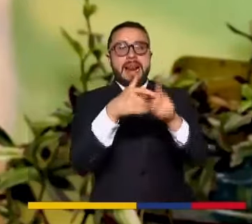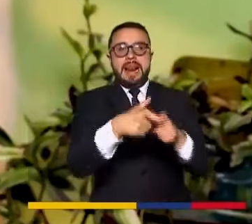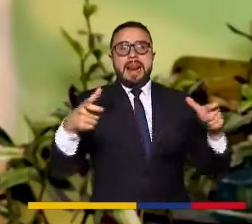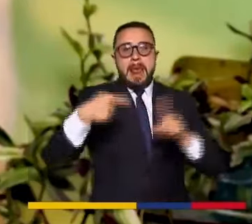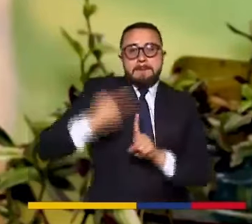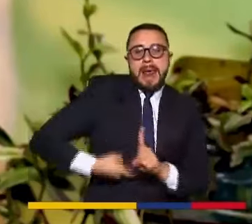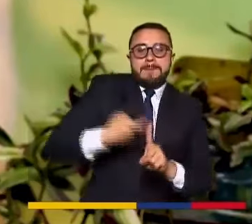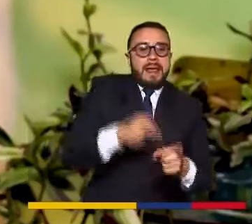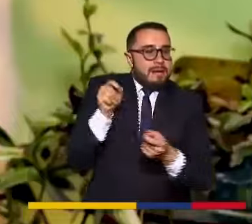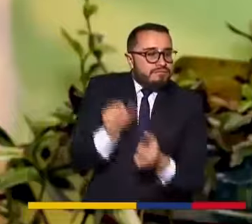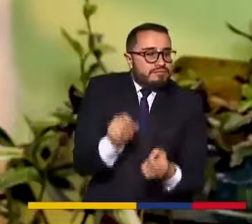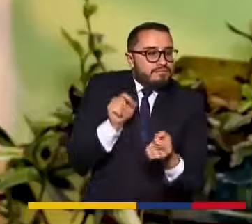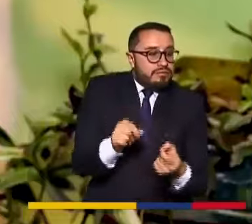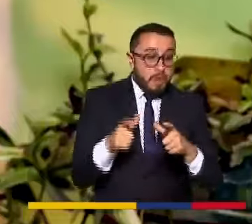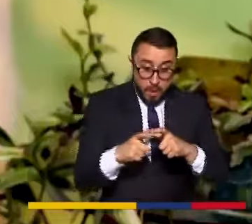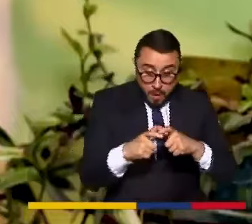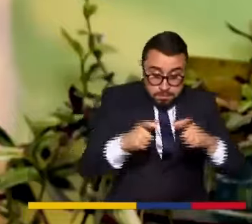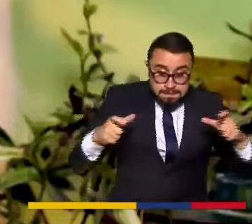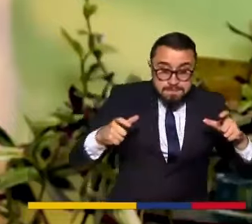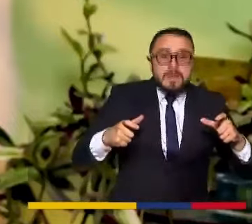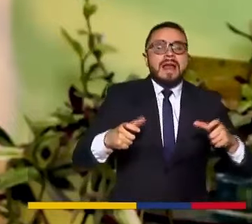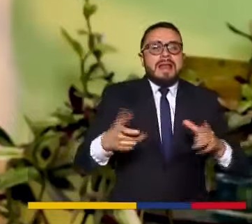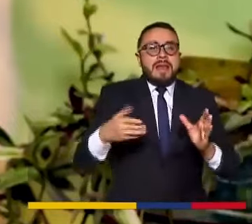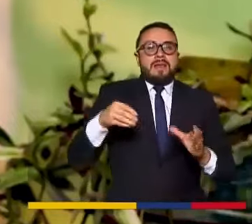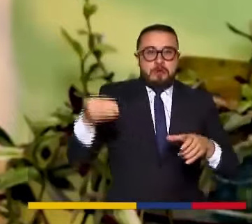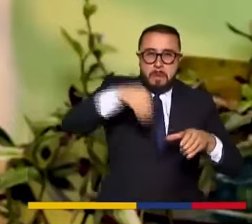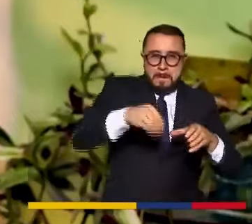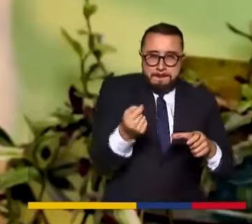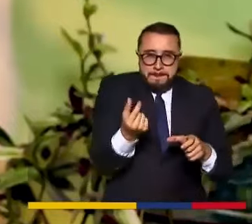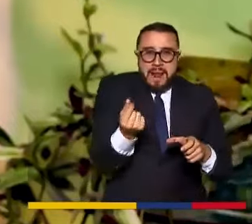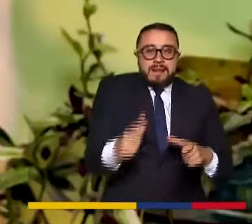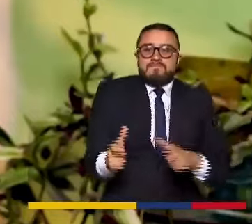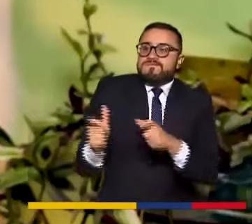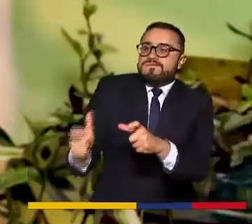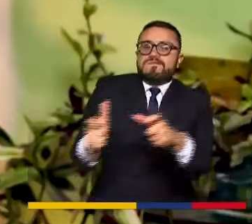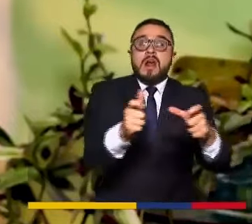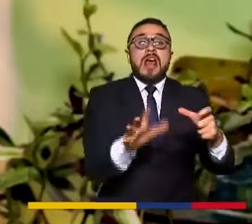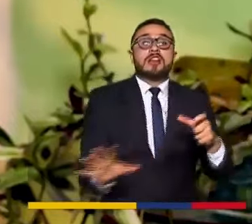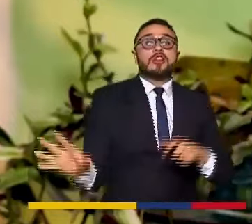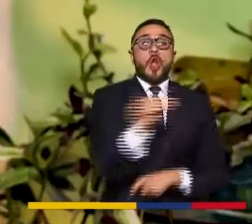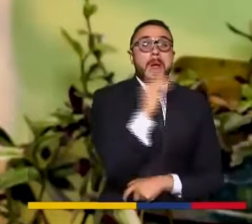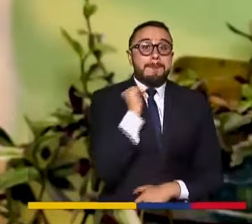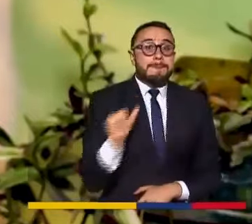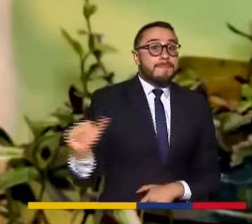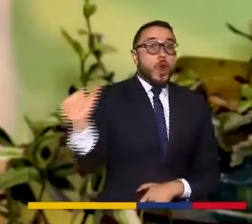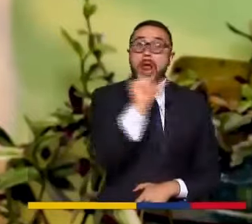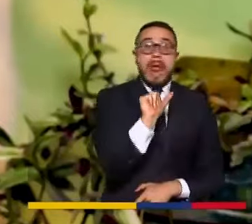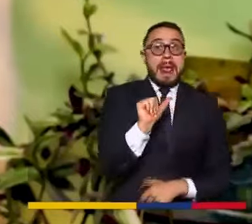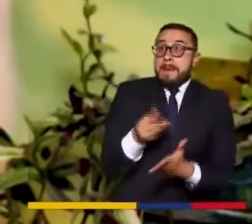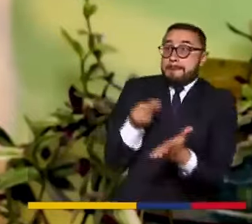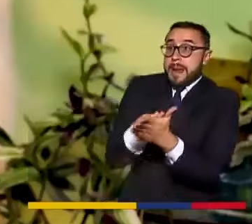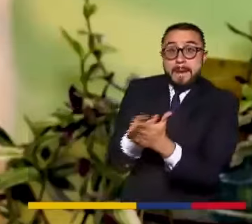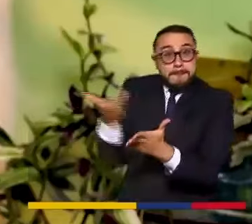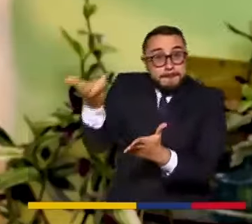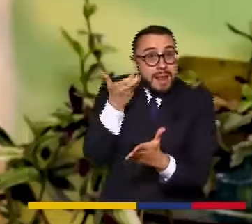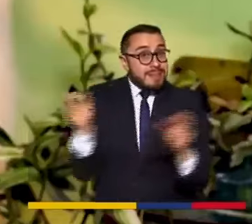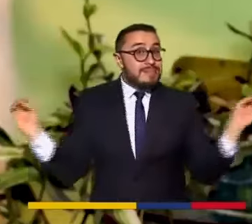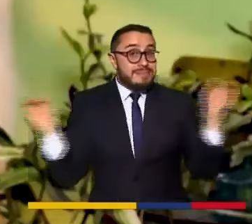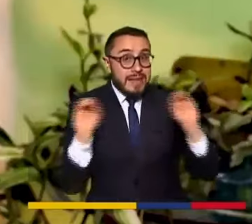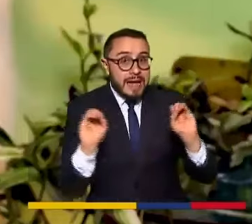ese Bono se para todas las mujeres que no hayan cotizado en este país pero que sabemos